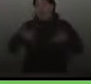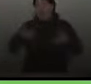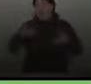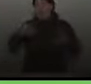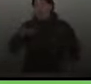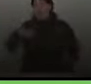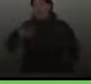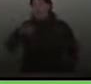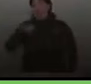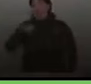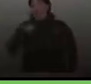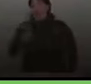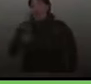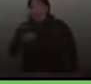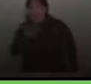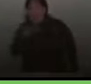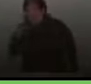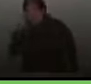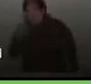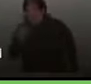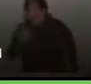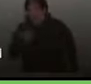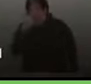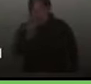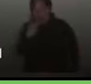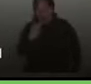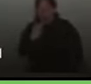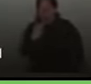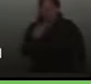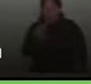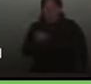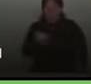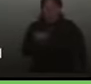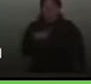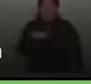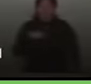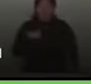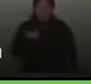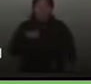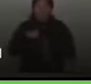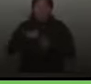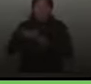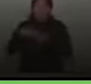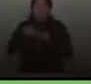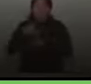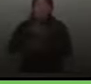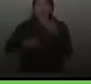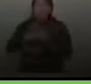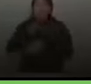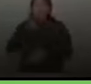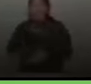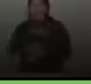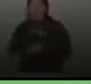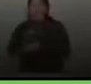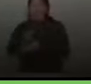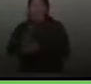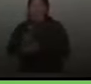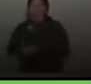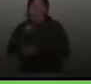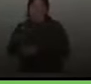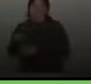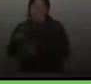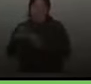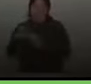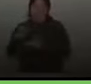no sé si alguien se acuerda de Benízar, yo sí me acuerdo de ellos, y de aquí les pido toda mi solidaridad, porque fueron engañados por